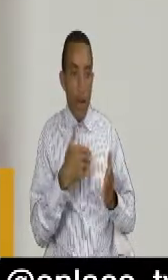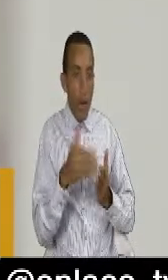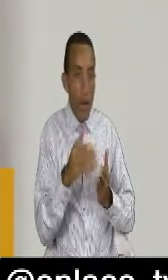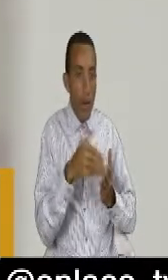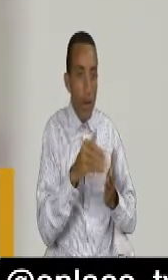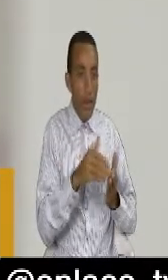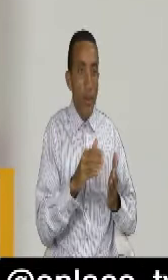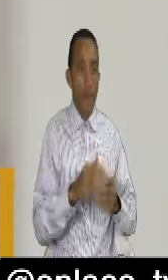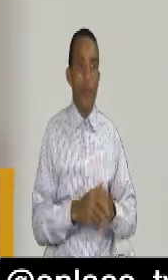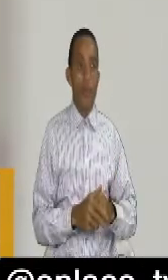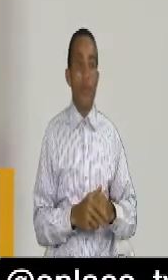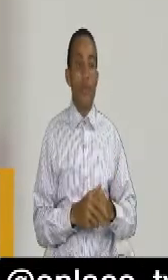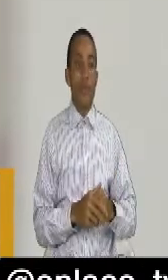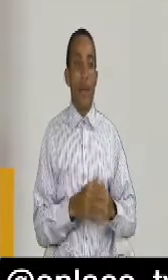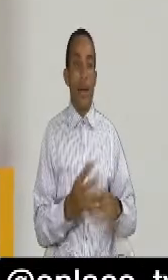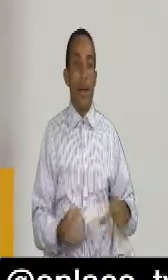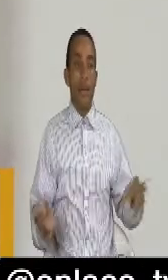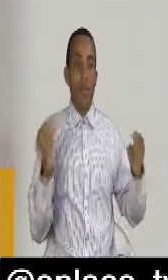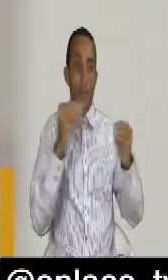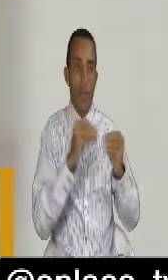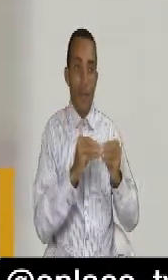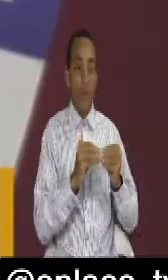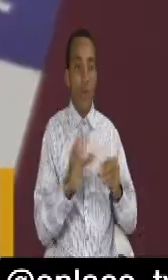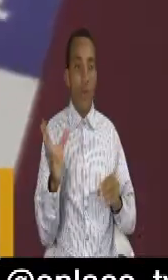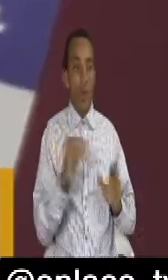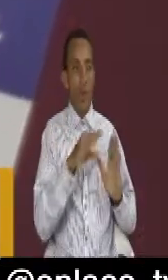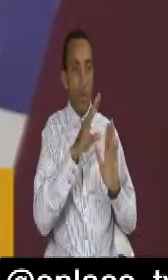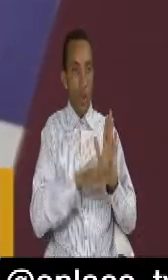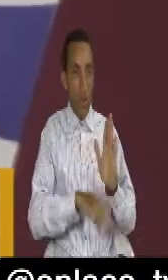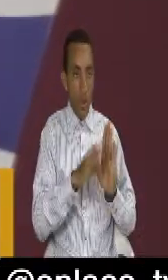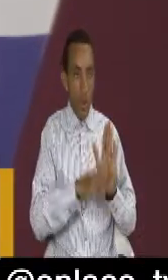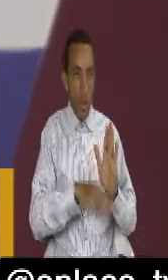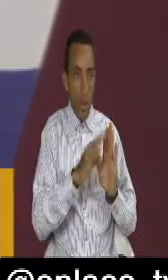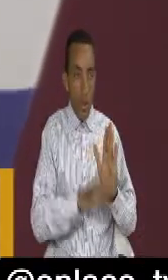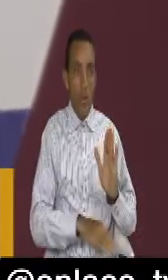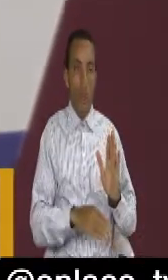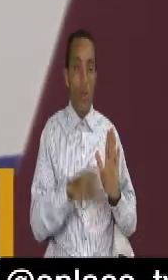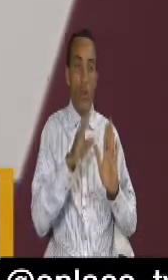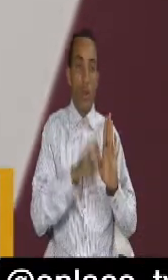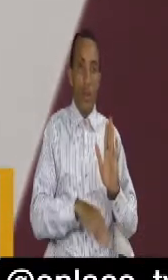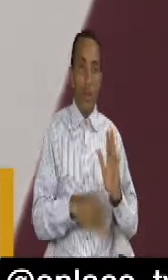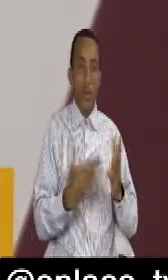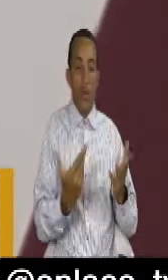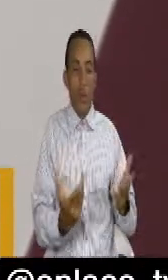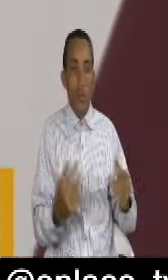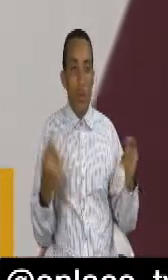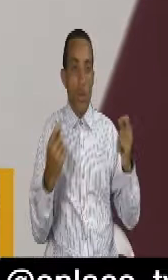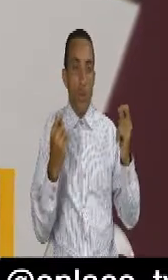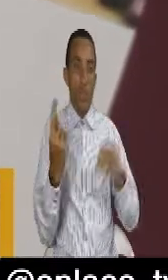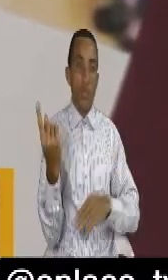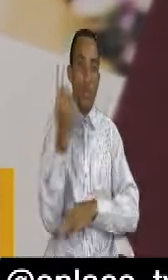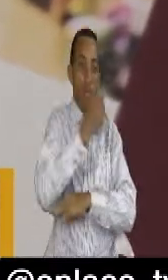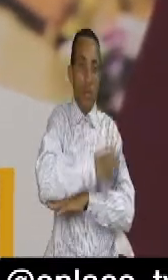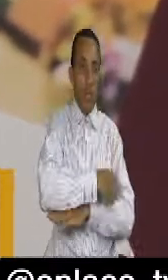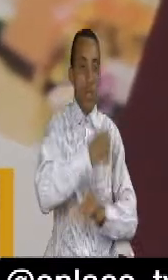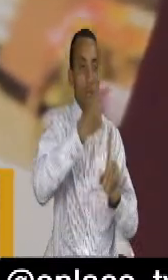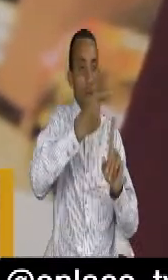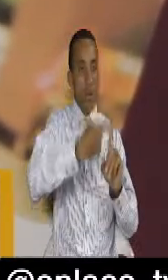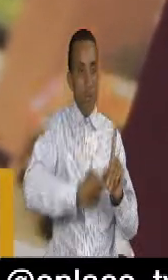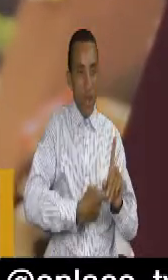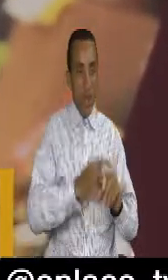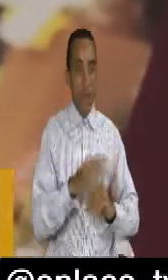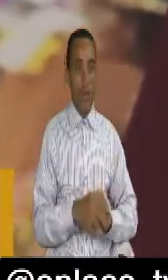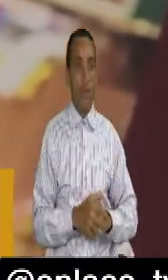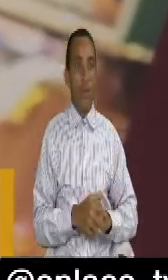tarjeta. Adicional, también todos los descuentos que ofrece Autoservicio La Quinta en sus ofertas del día o en el mes que lo tengan ellos